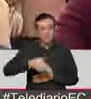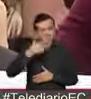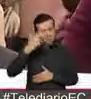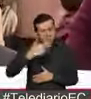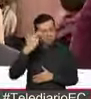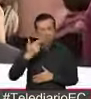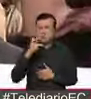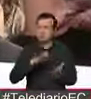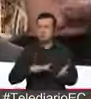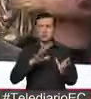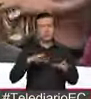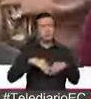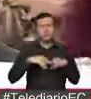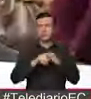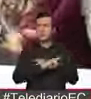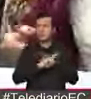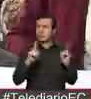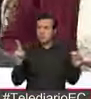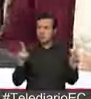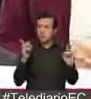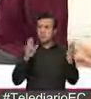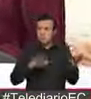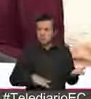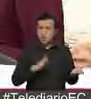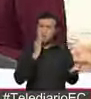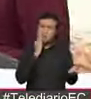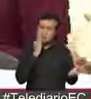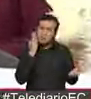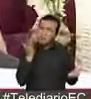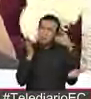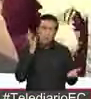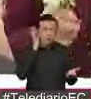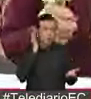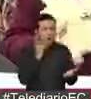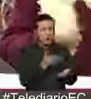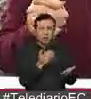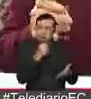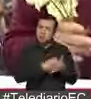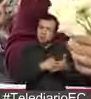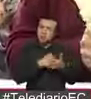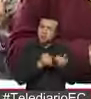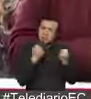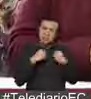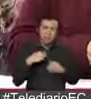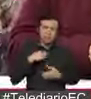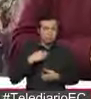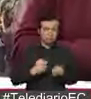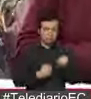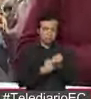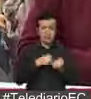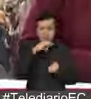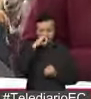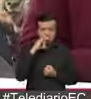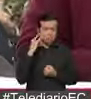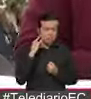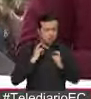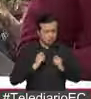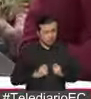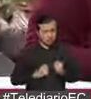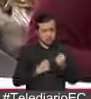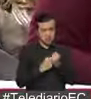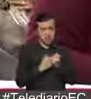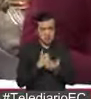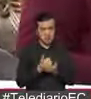no es justo una vuelta es una madre de familia luchadora colaboradora con los niños del cáncer